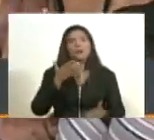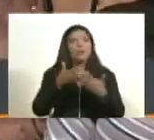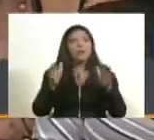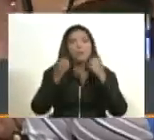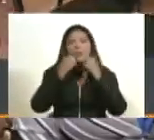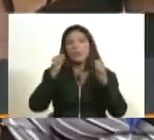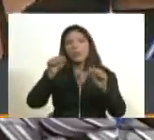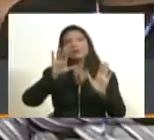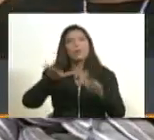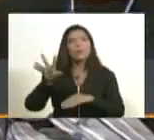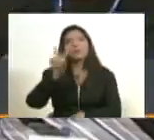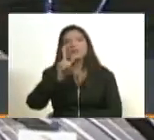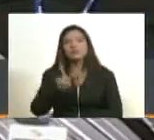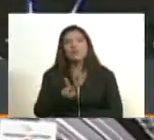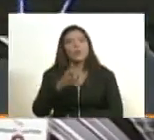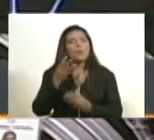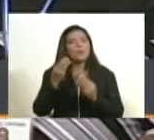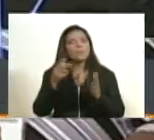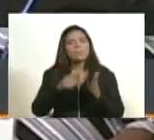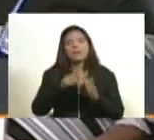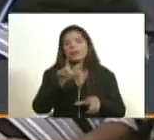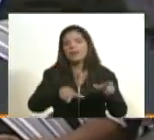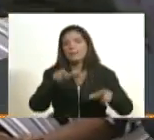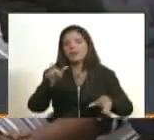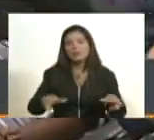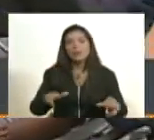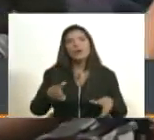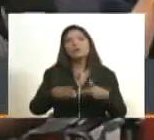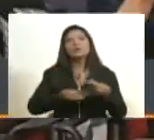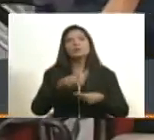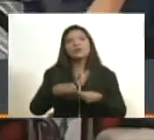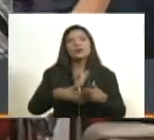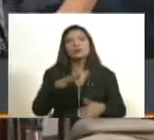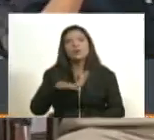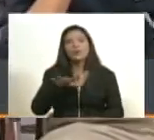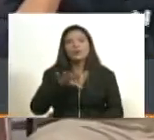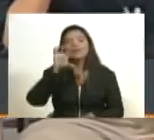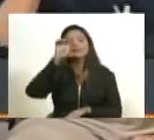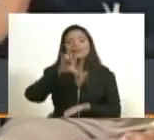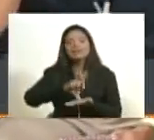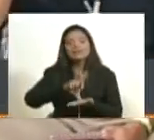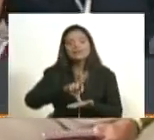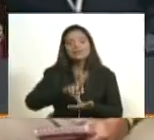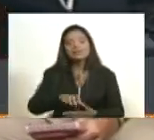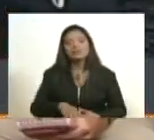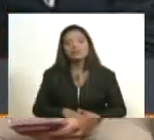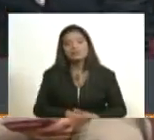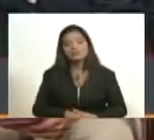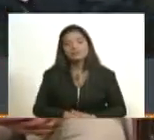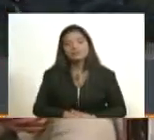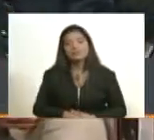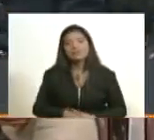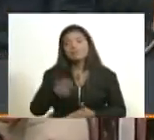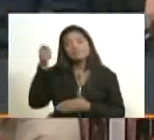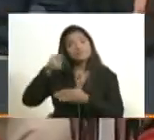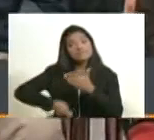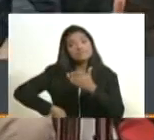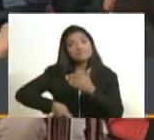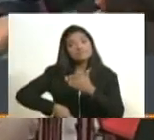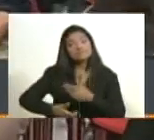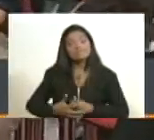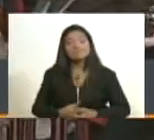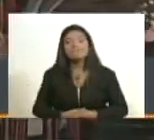de apoyo a Venezuela, que eran miles de personas que lo hicieron en DF, en la capital, y se les prohibió hacerlo en